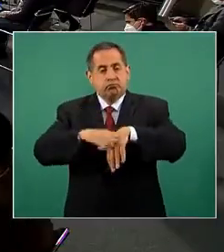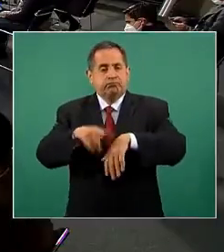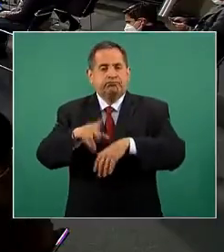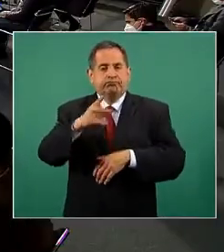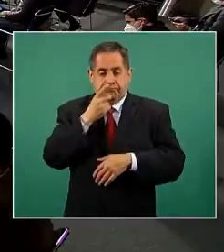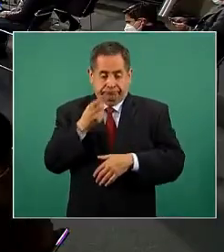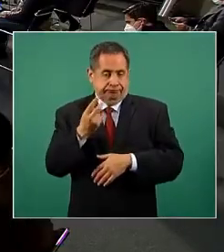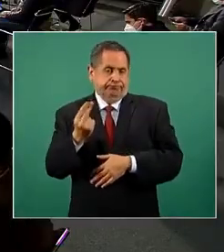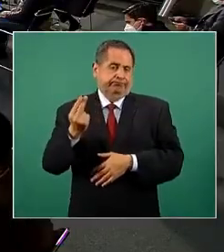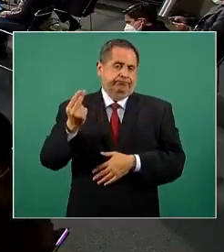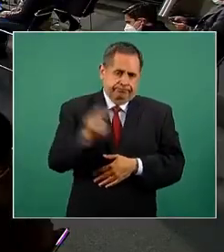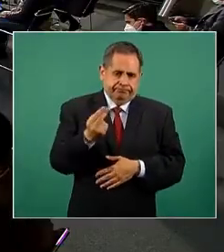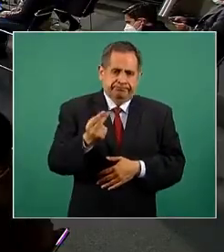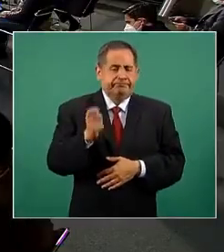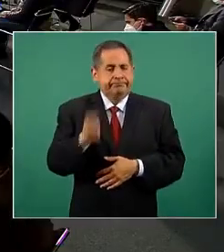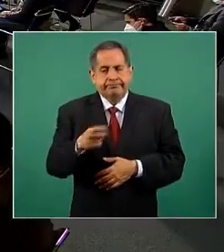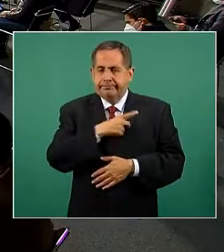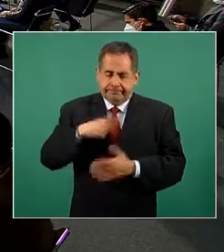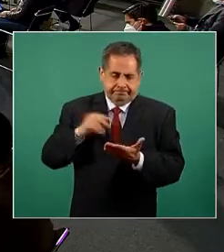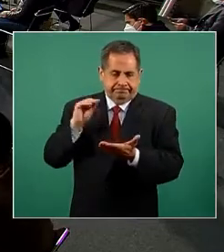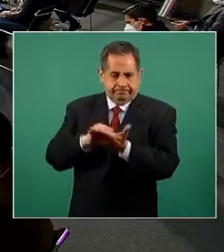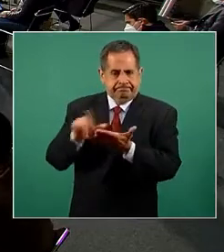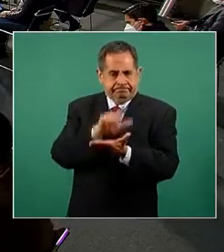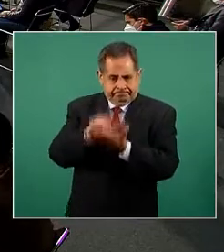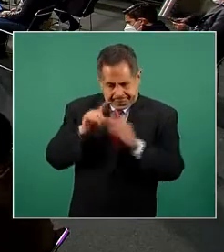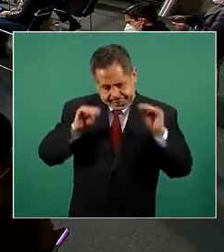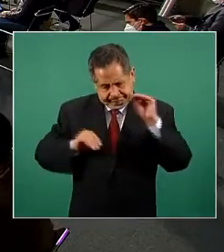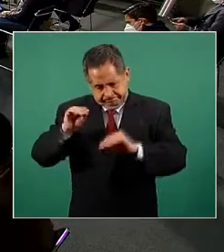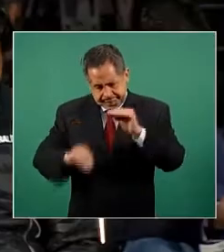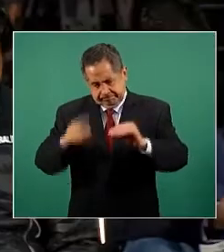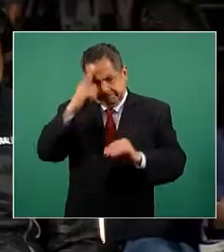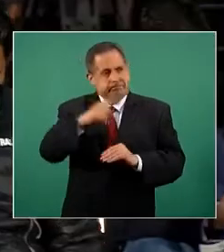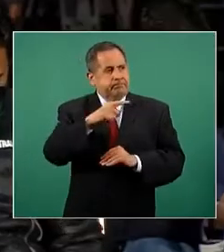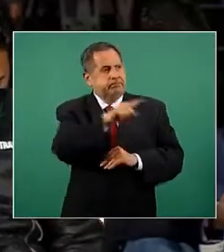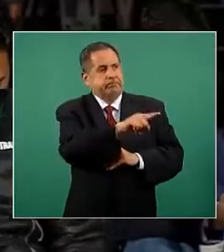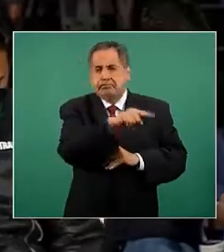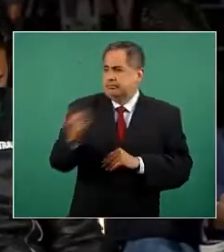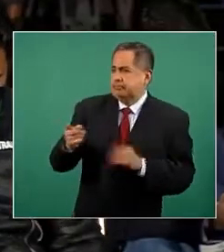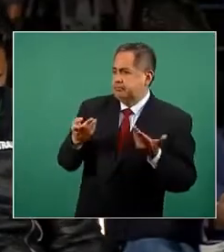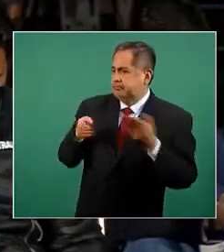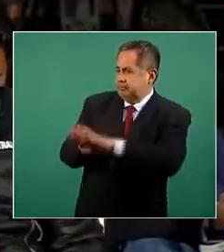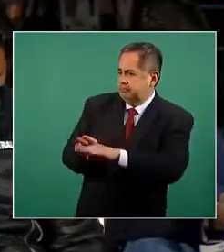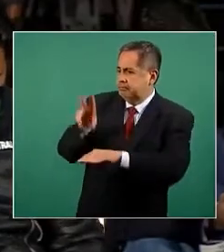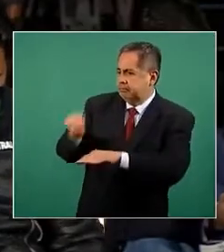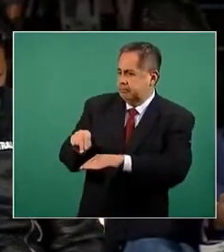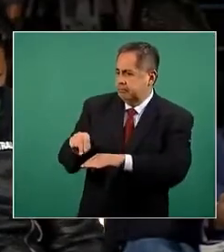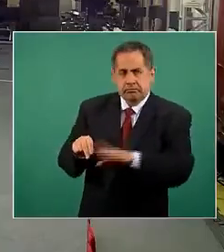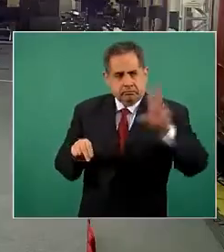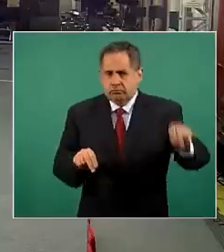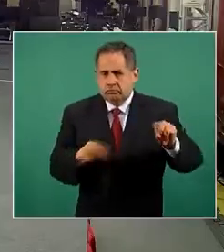es necesario legislar al respecto para que no suceda esto. Yo quisiera preguntarle cuál